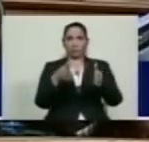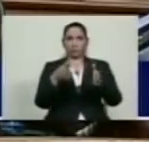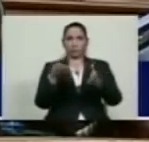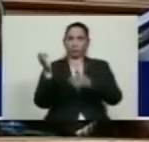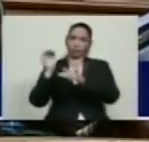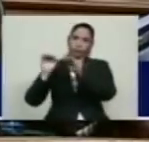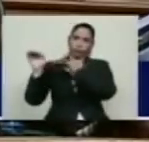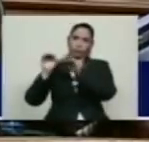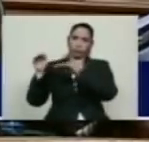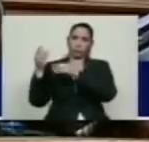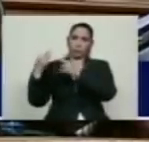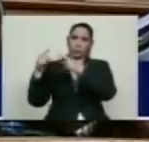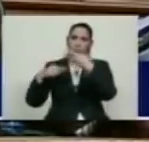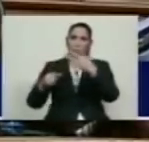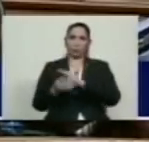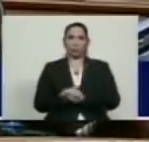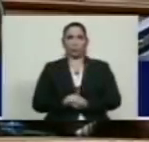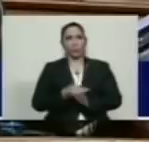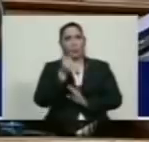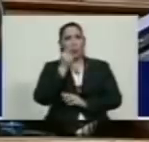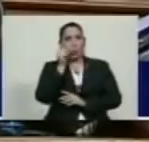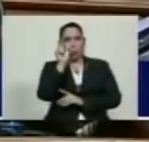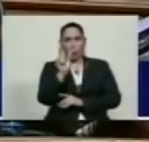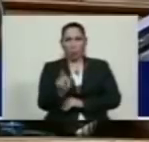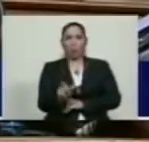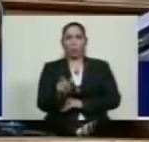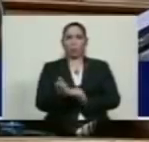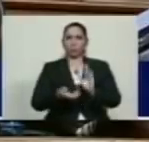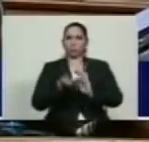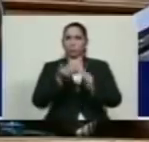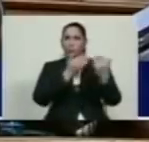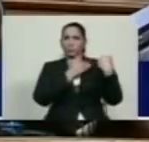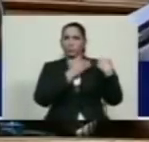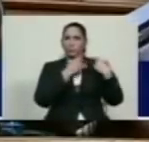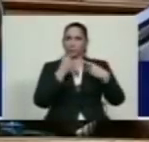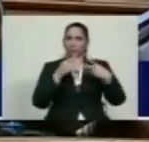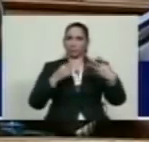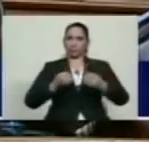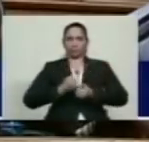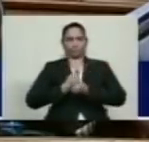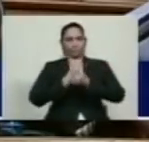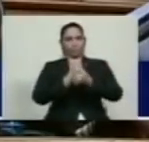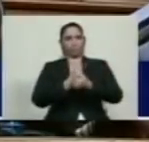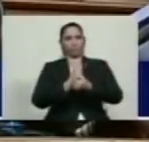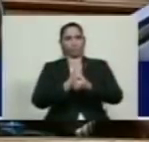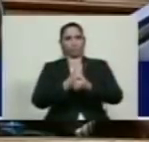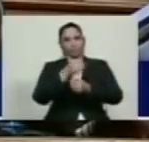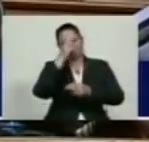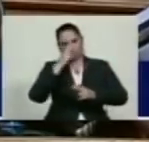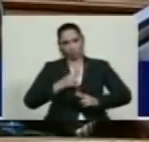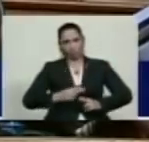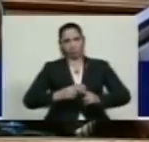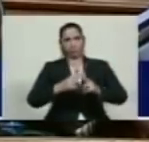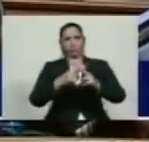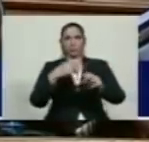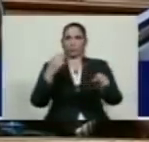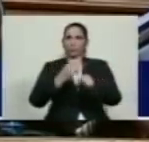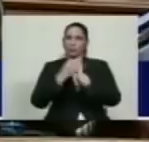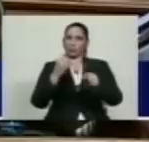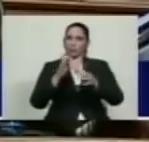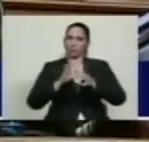Venezuela, hombre destacado en cada una de sus acciones, distinguidas por su entrega, honradez y desempeño